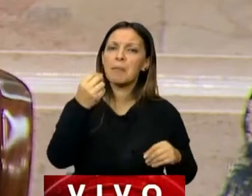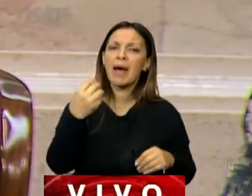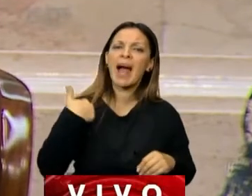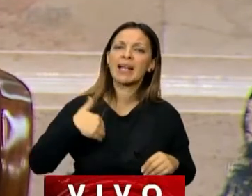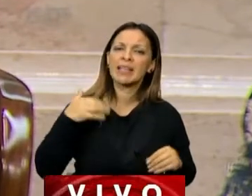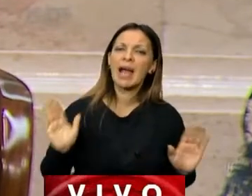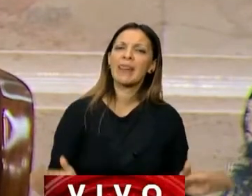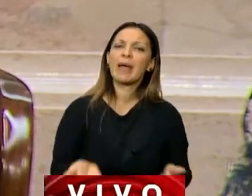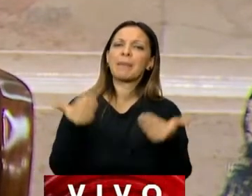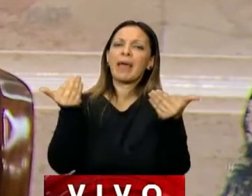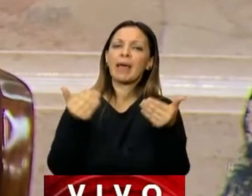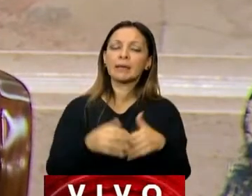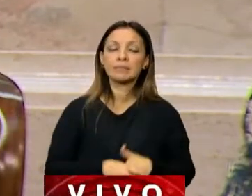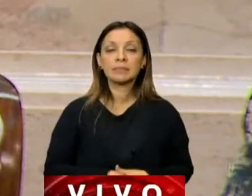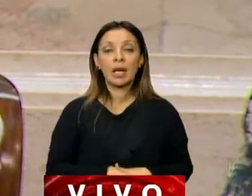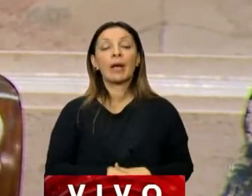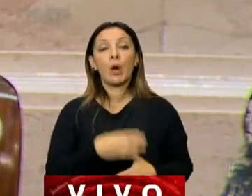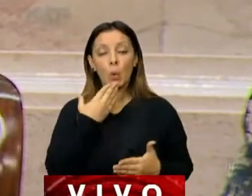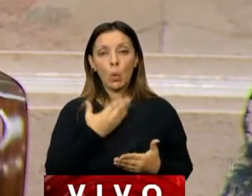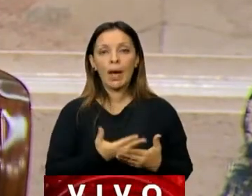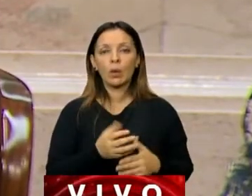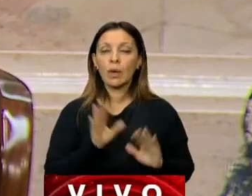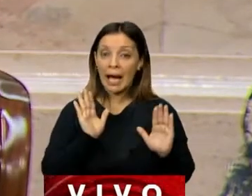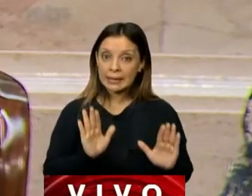pie. Vaya manera de ponerla de pie.